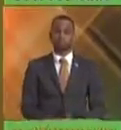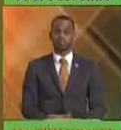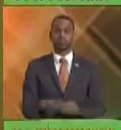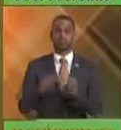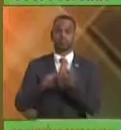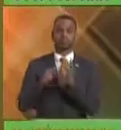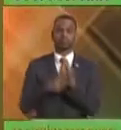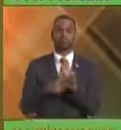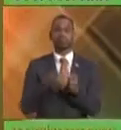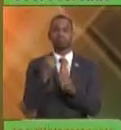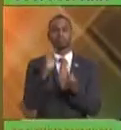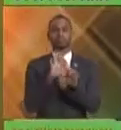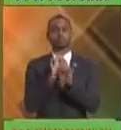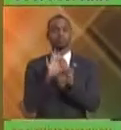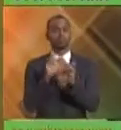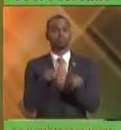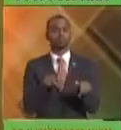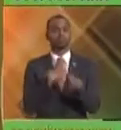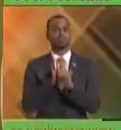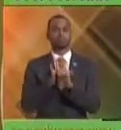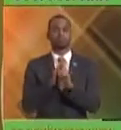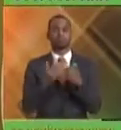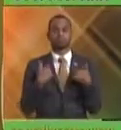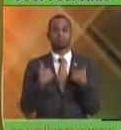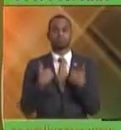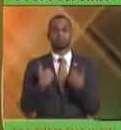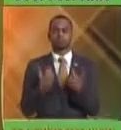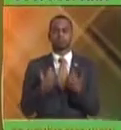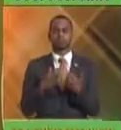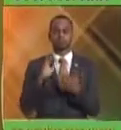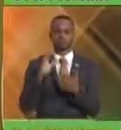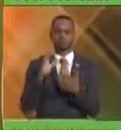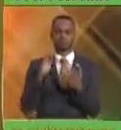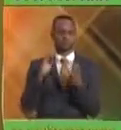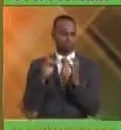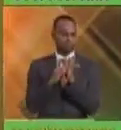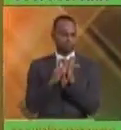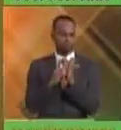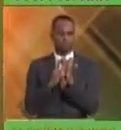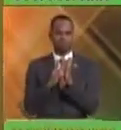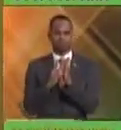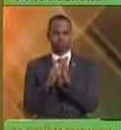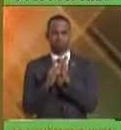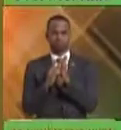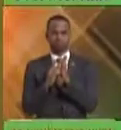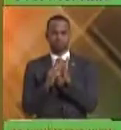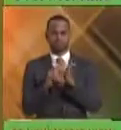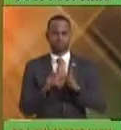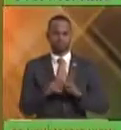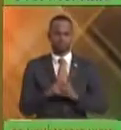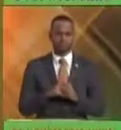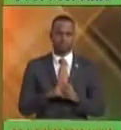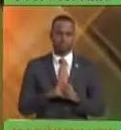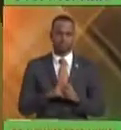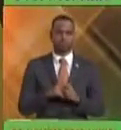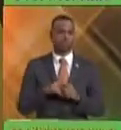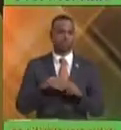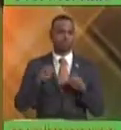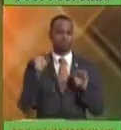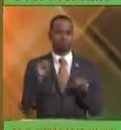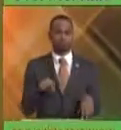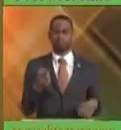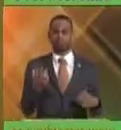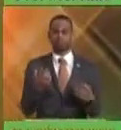persona por ejemplo que tenga algún tipo de discapacidad cualquier jefe puede preferir el